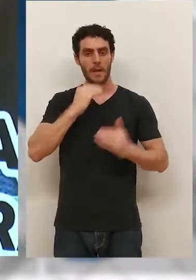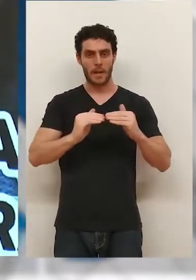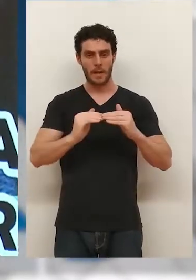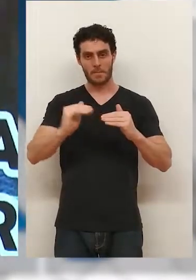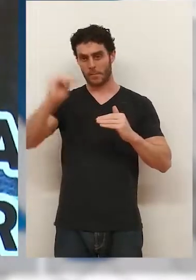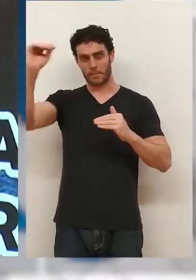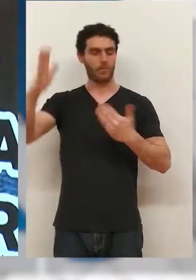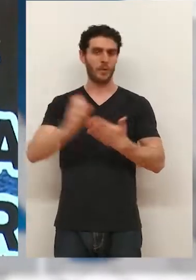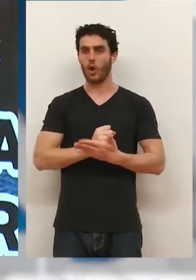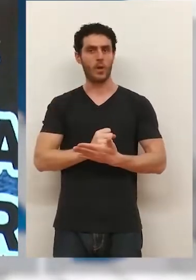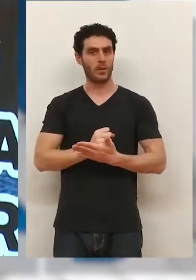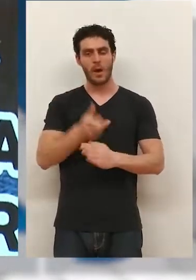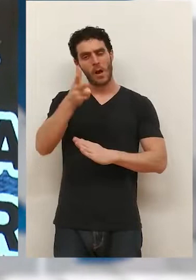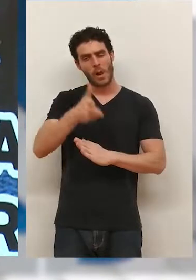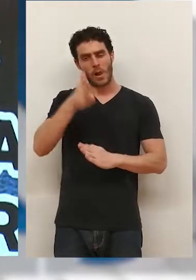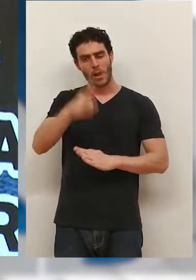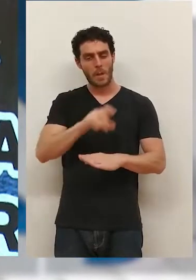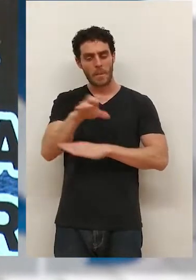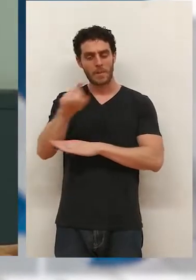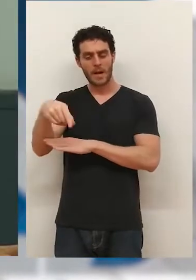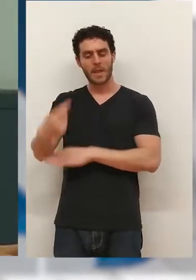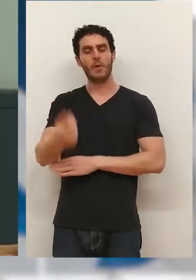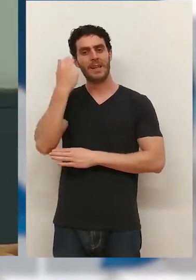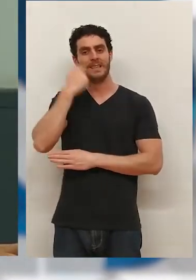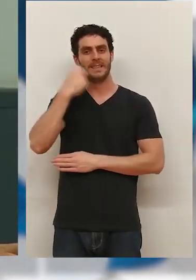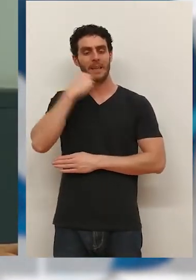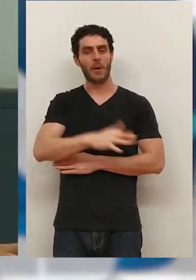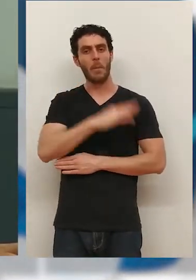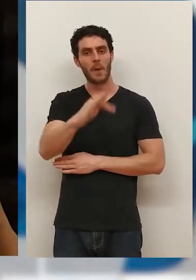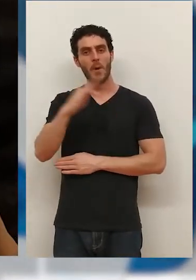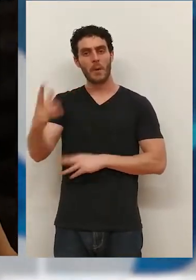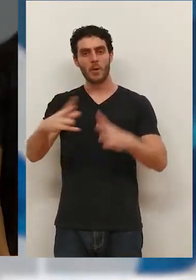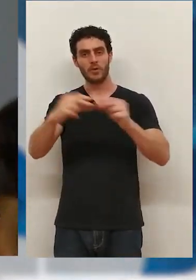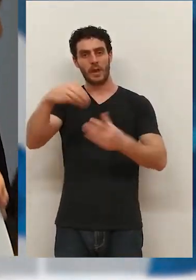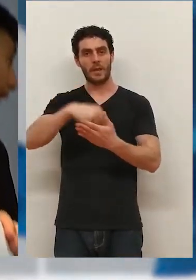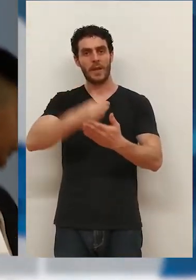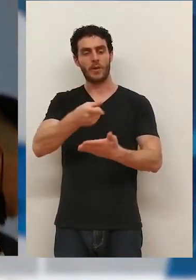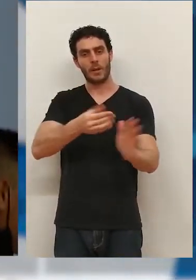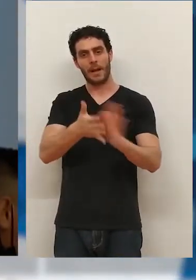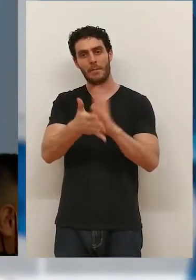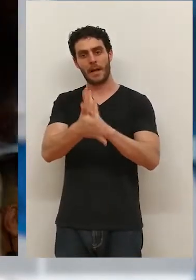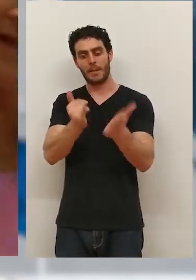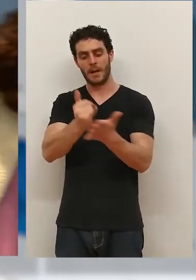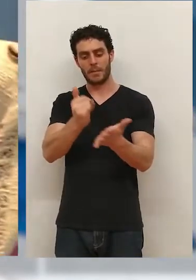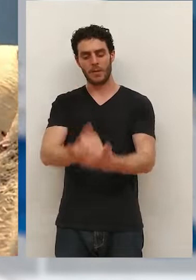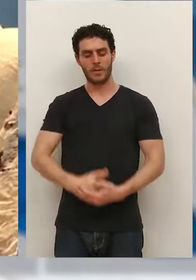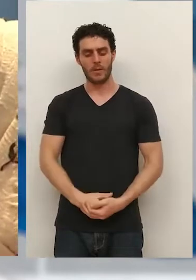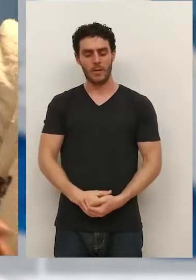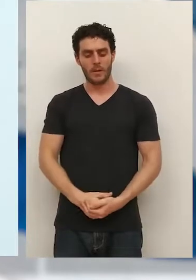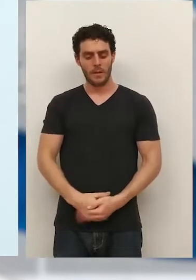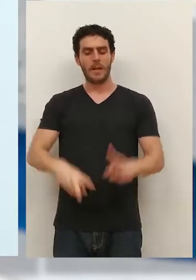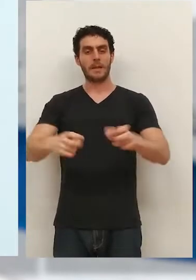de todas las edades que enviaron sus grabaciones y que el sábado en el Aula Magna recogieron sus galardones y explicaron los experimentos.